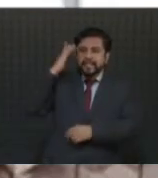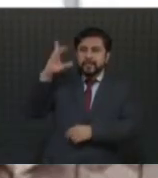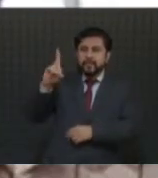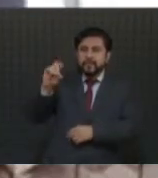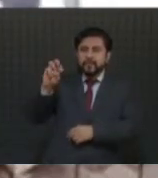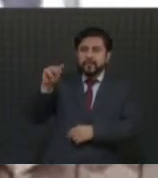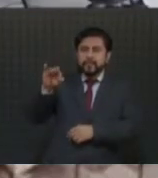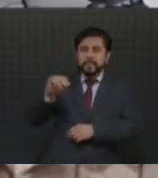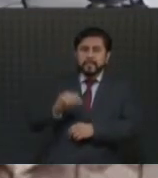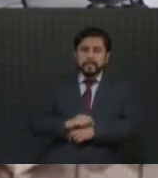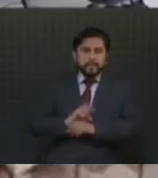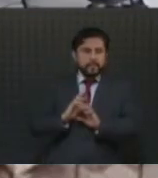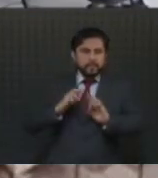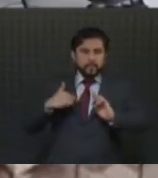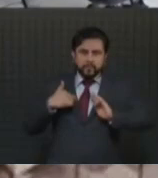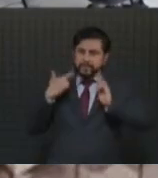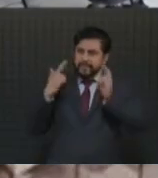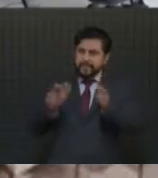esta